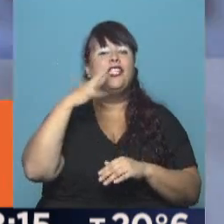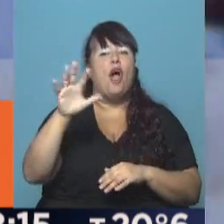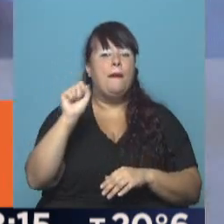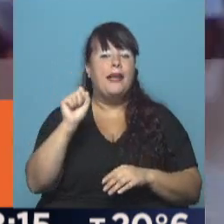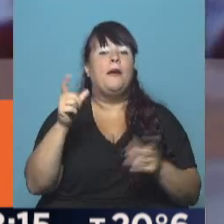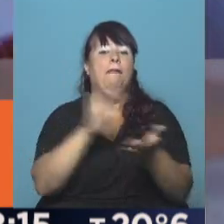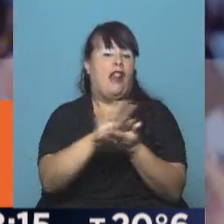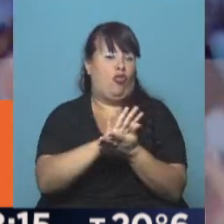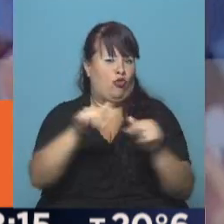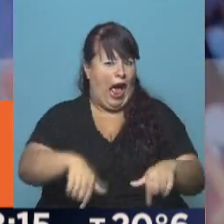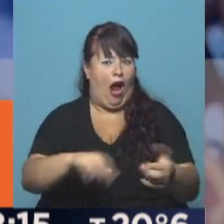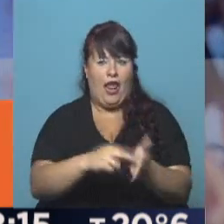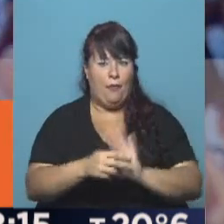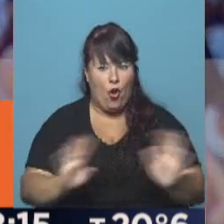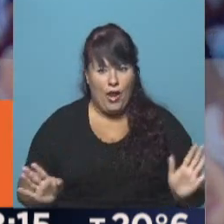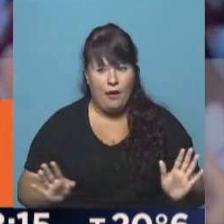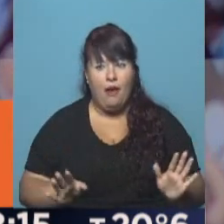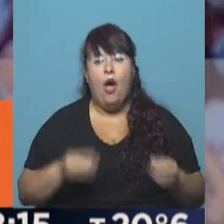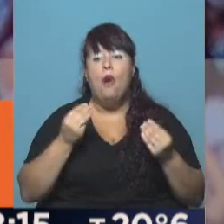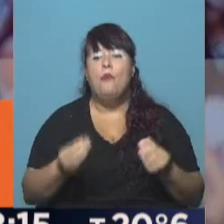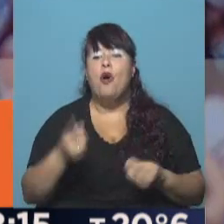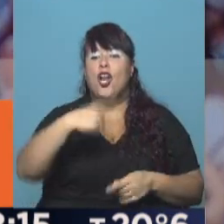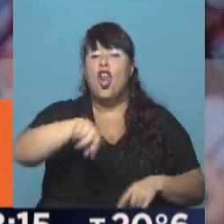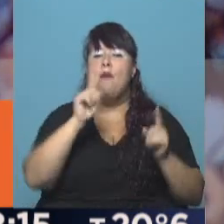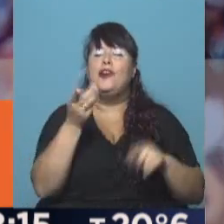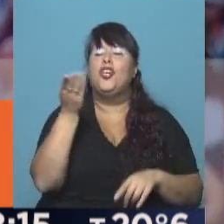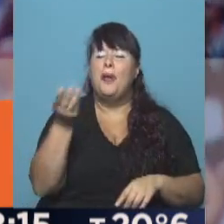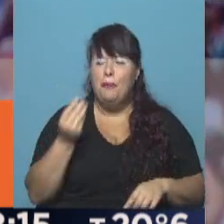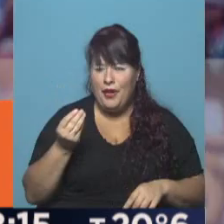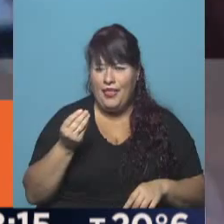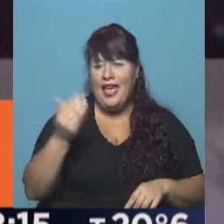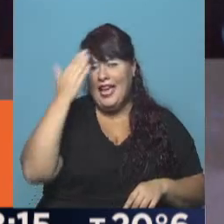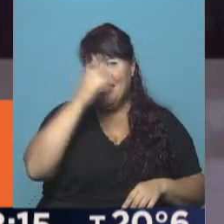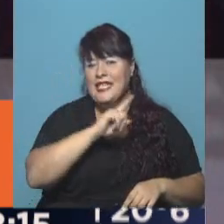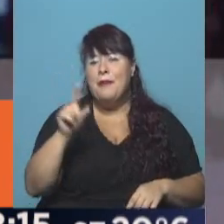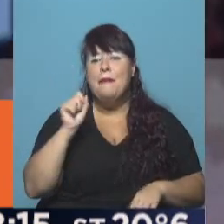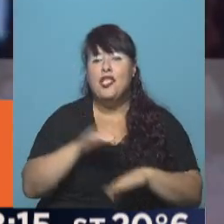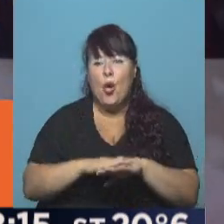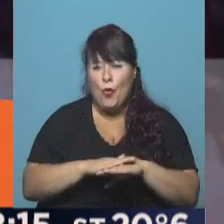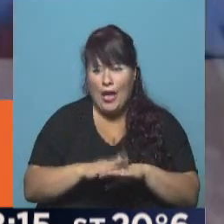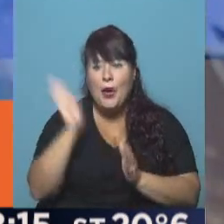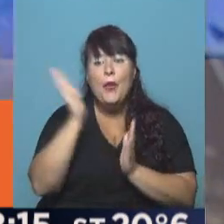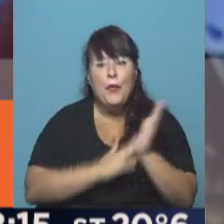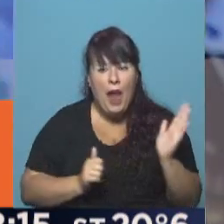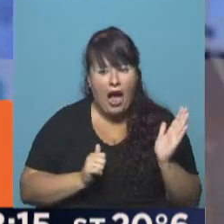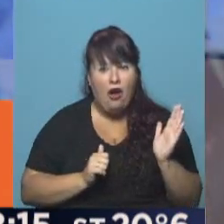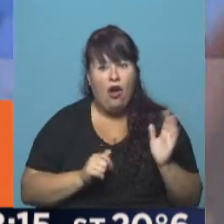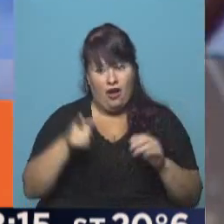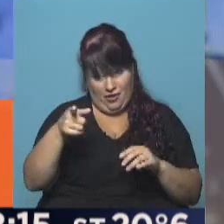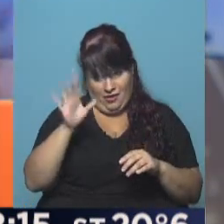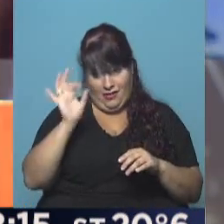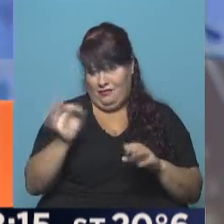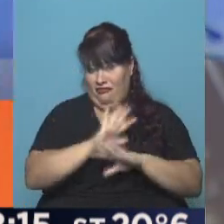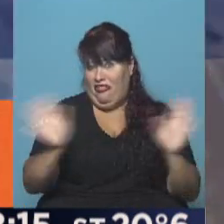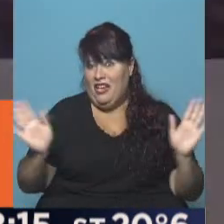pesos para resolverse al conflicto porque el pedido de los docentes con 15 mil pesos de básico en blanco usted tiene